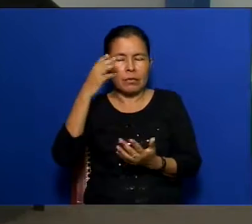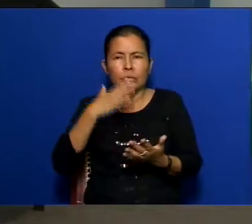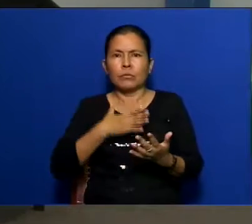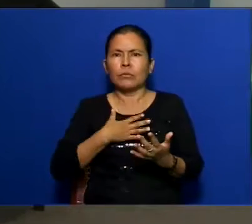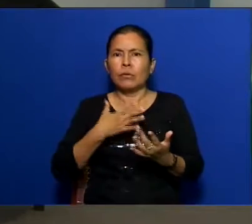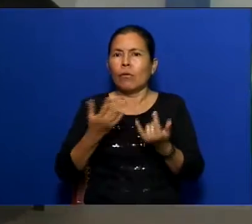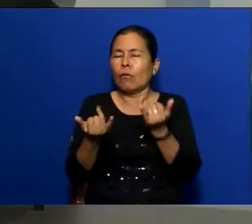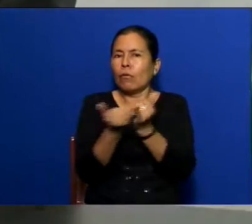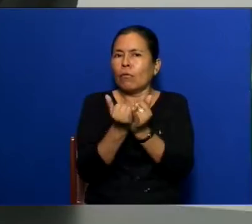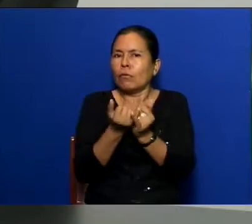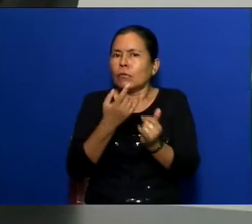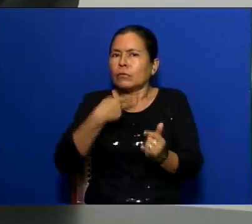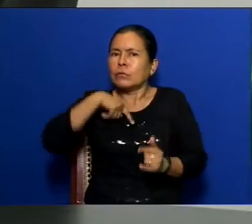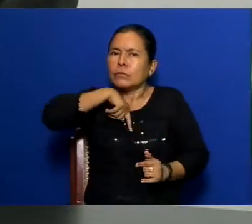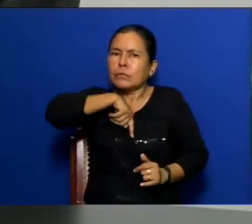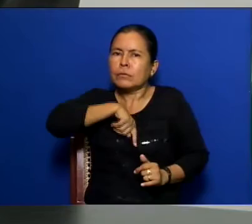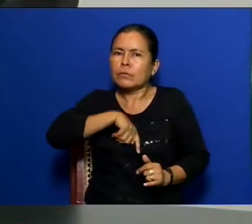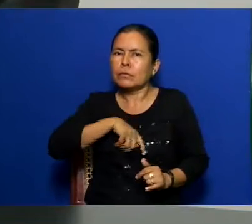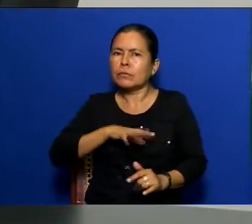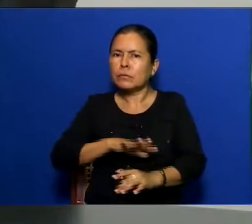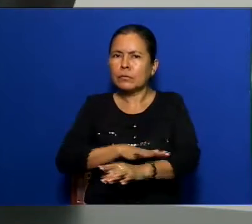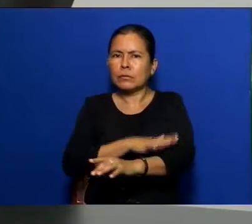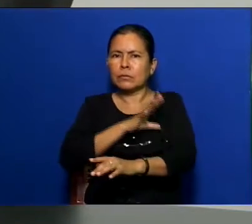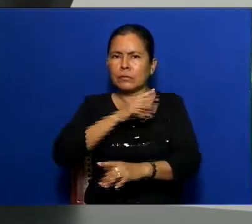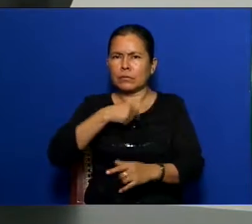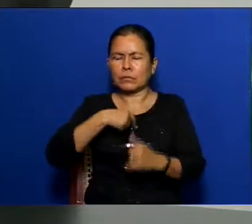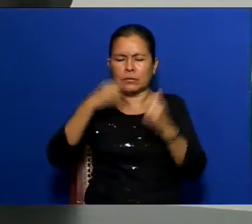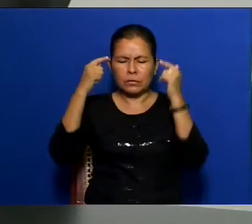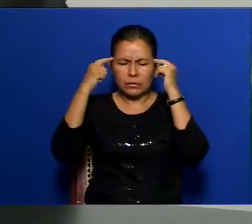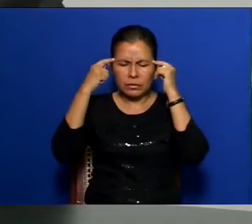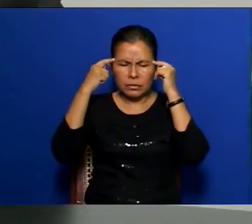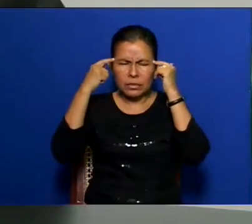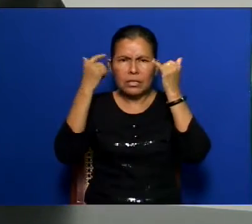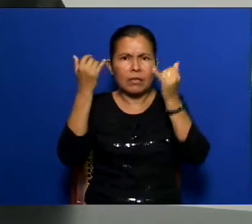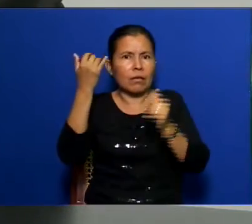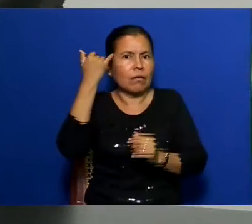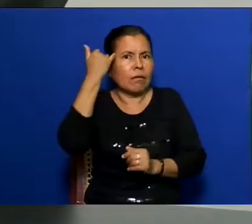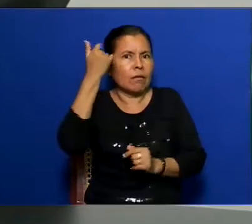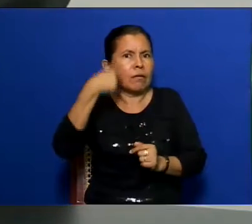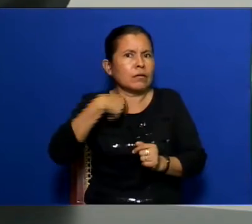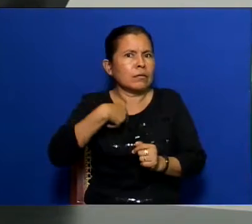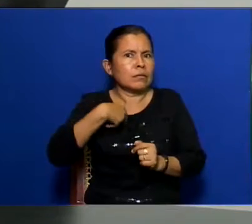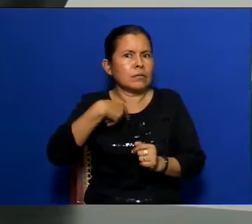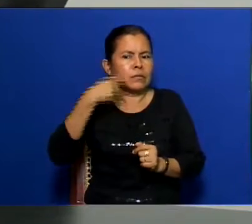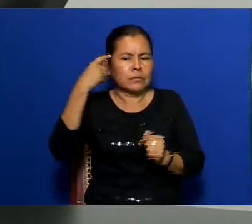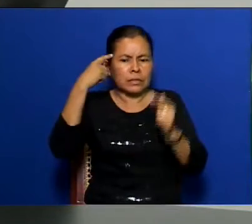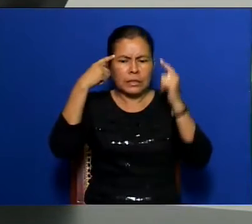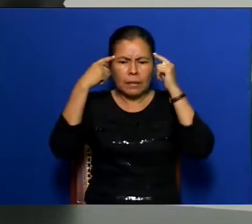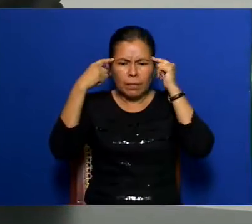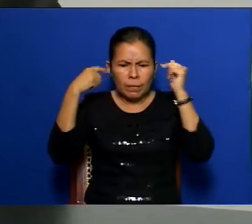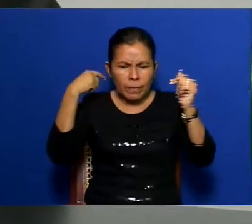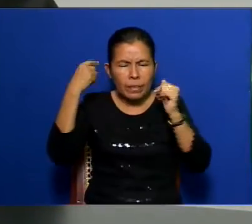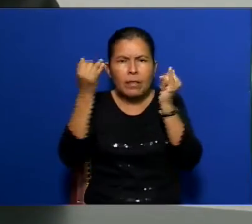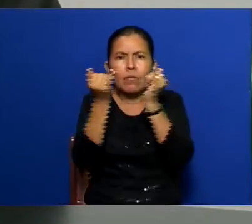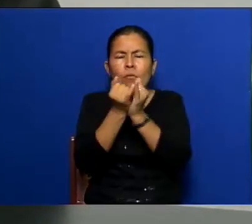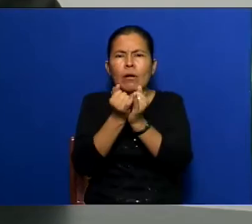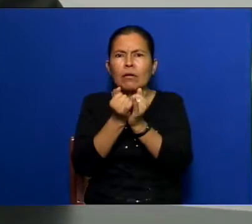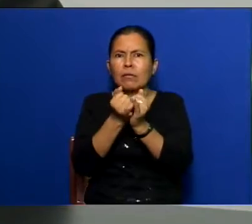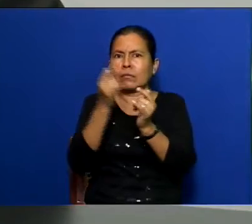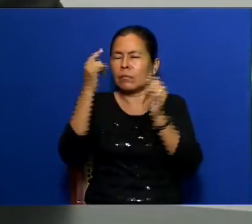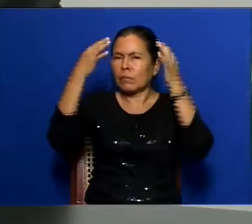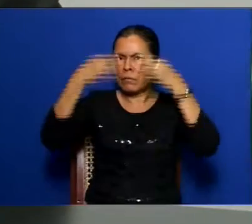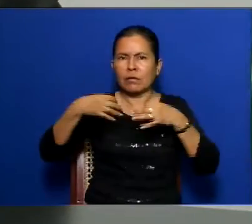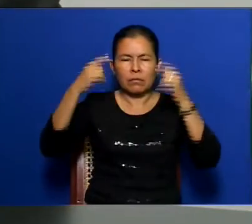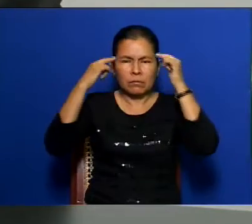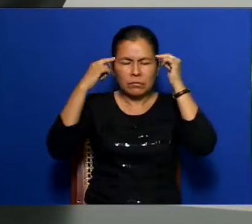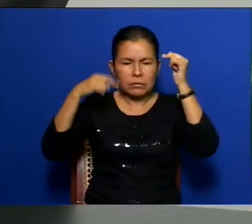le genera un profundo conflicto y le genera una idea de que él está perdiendo la razón. Pero no está